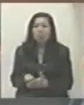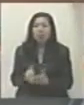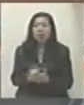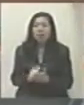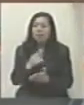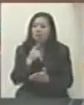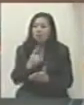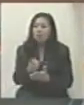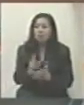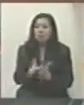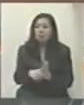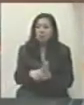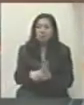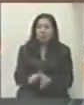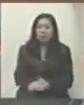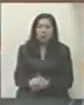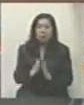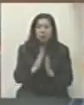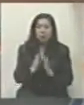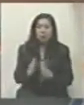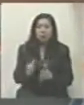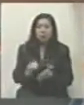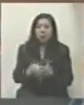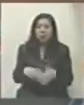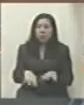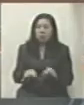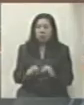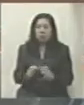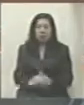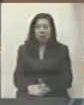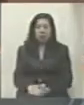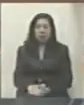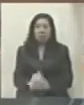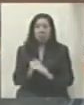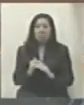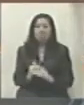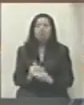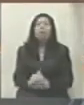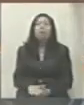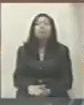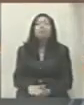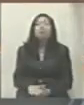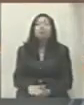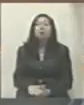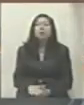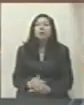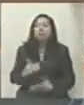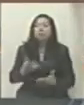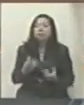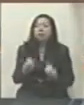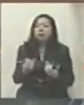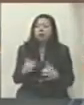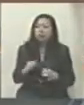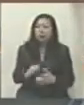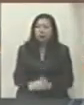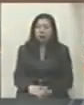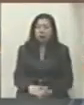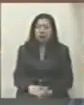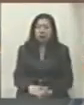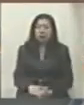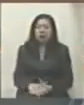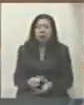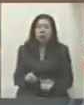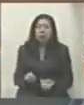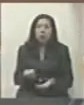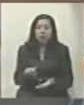el monto que se establezca. Y luego se plantea un orden de prioridad efectivo, con un marco determinado, y se hace una simulación como la que se ha hecho.